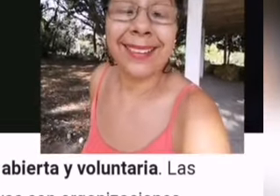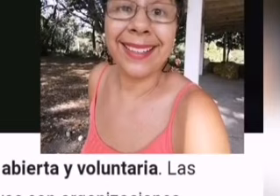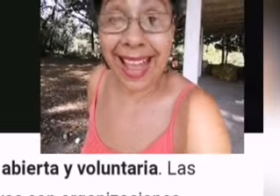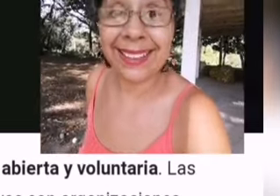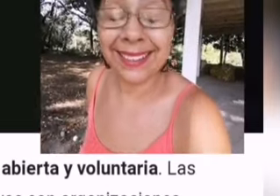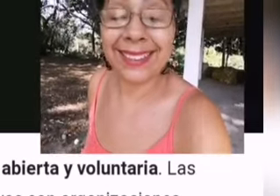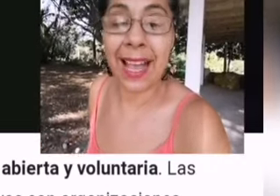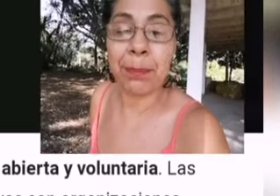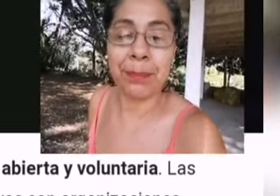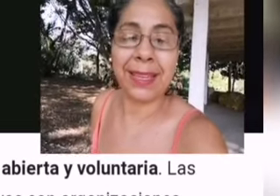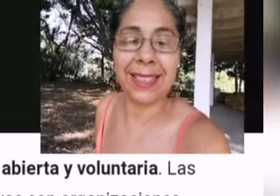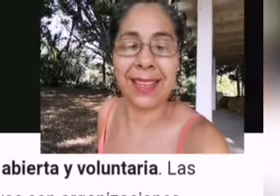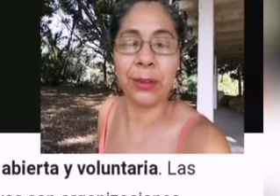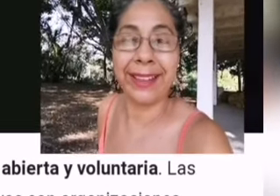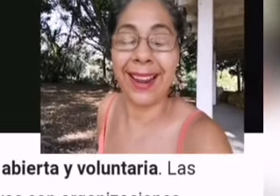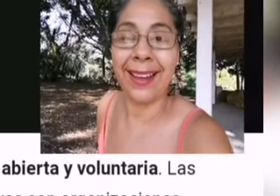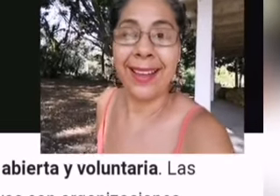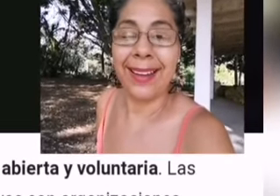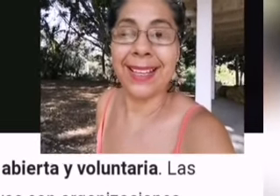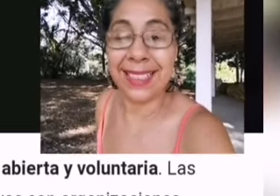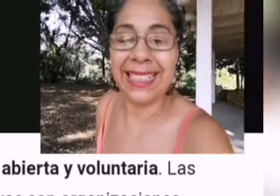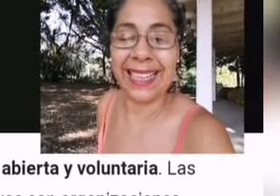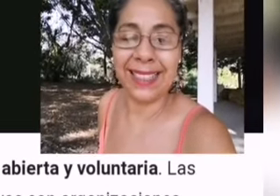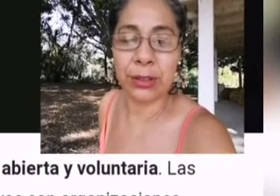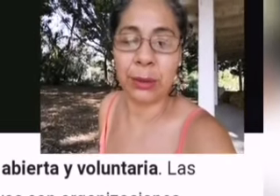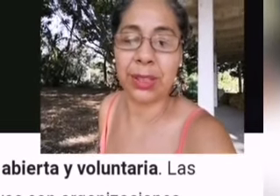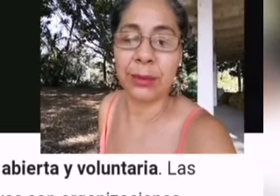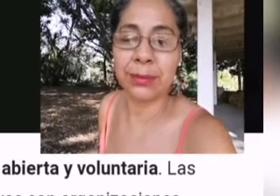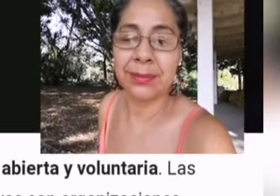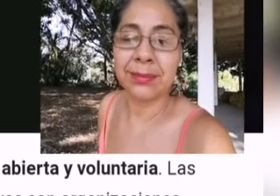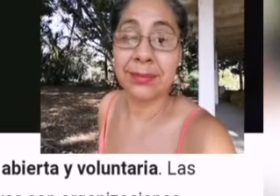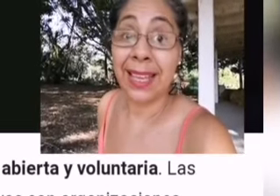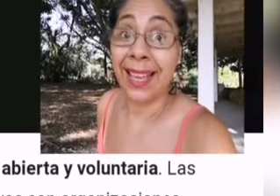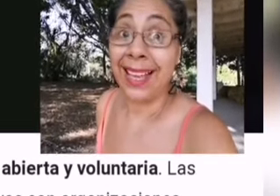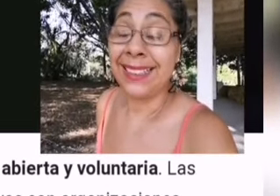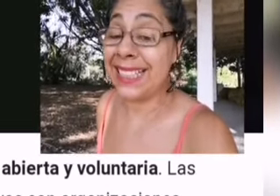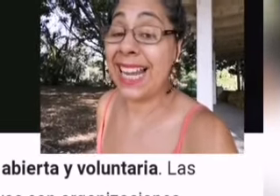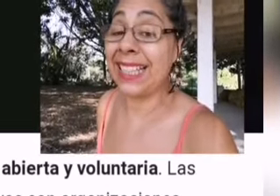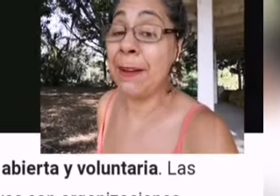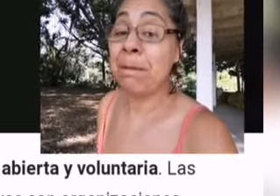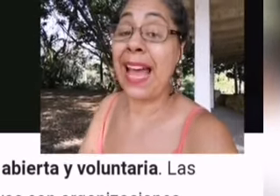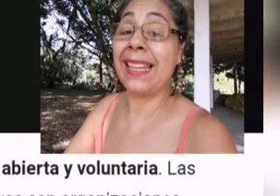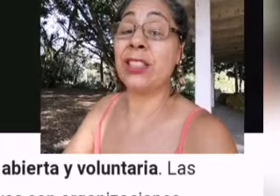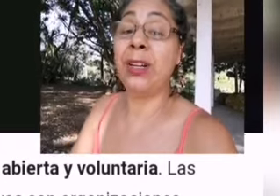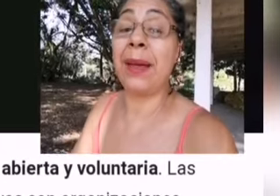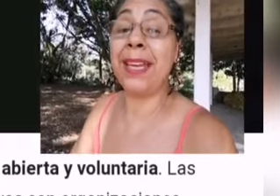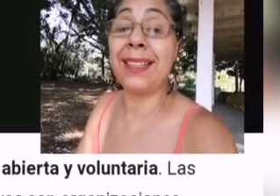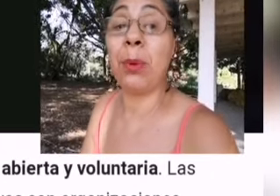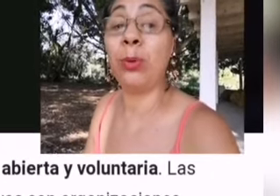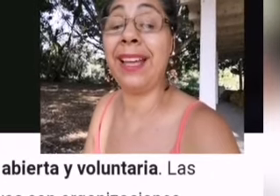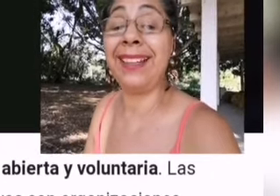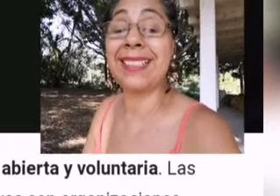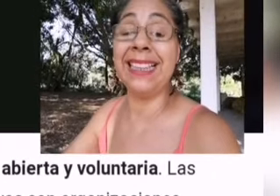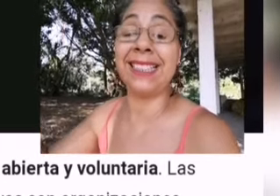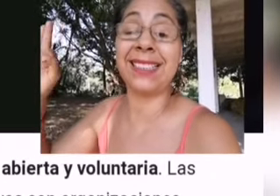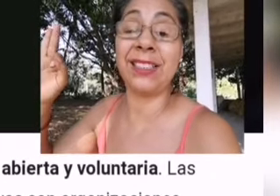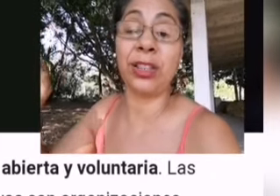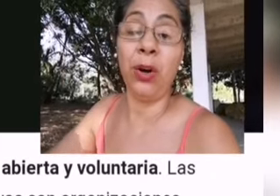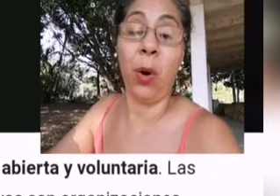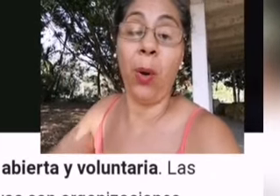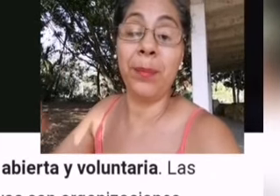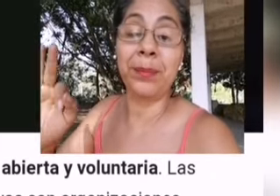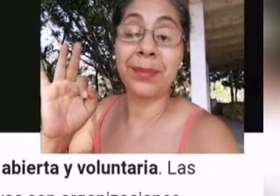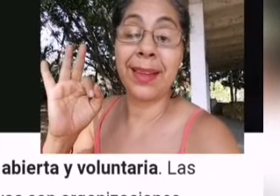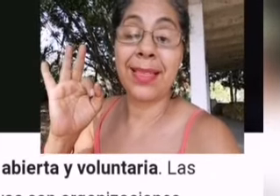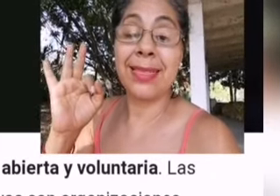resulta que ya me sentaron en la silla de los acusados. Dice aquí, adhesión abierta y voluntaria, sin